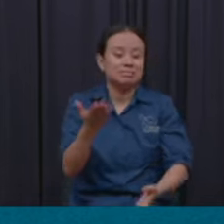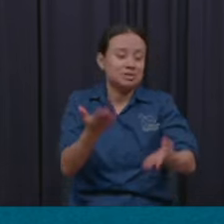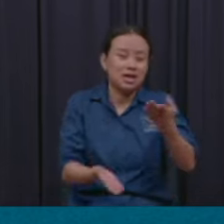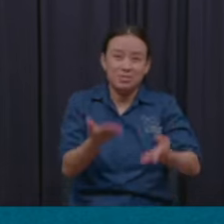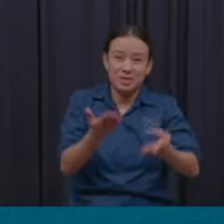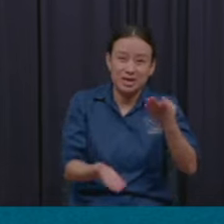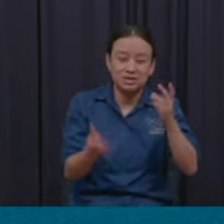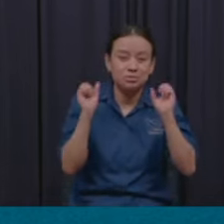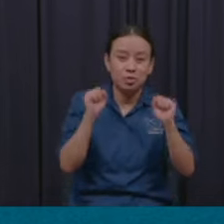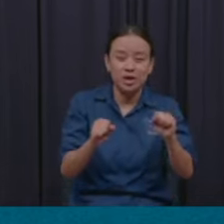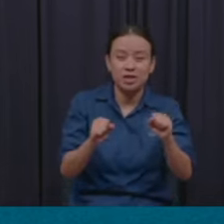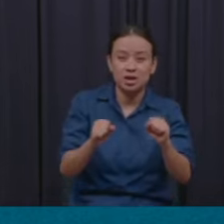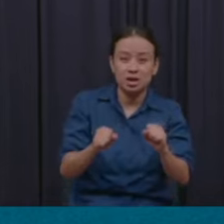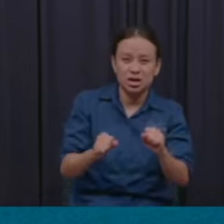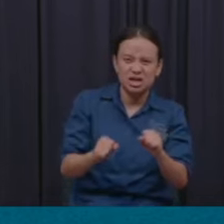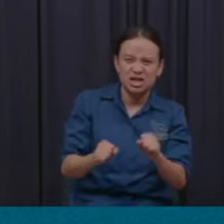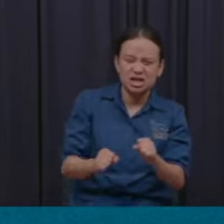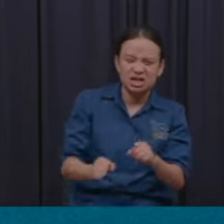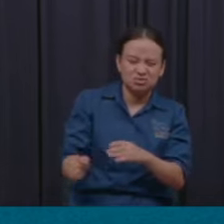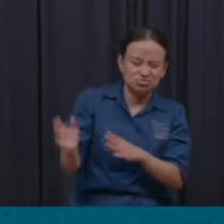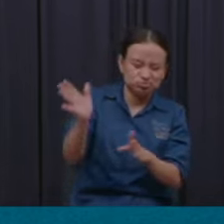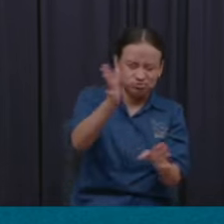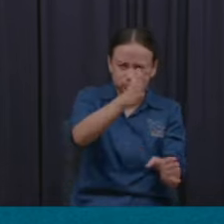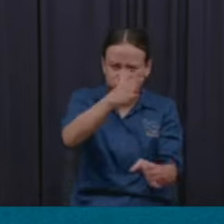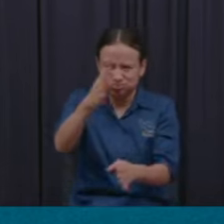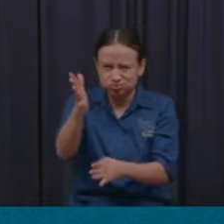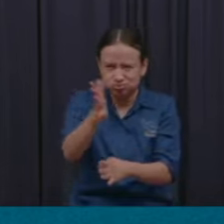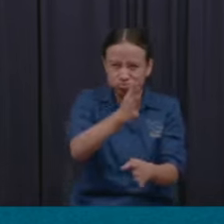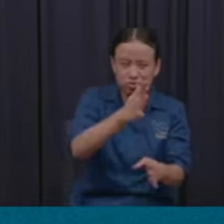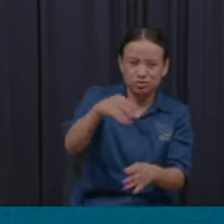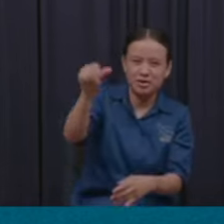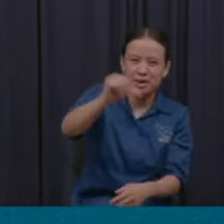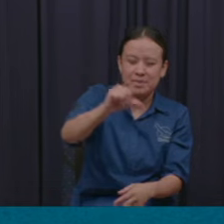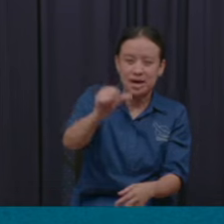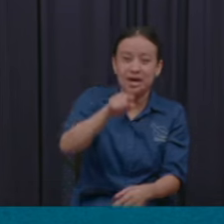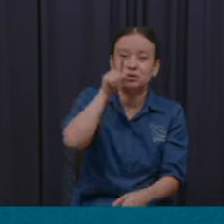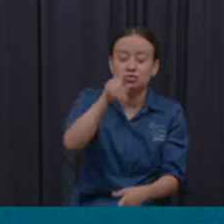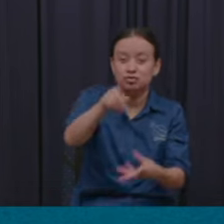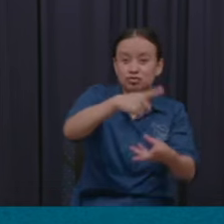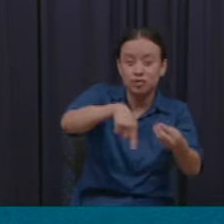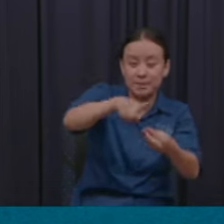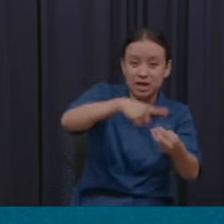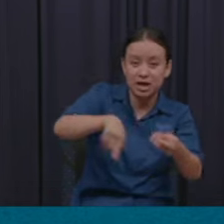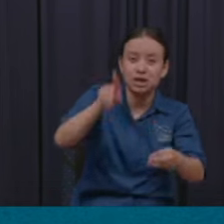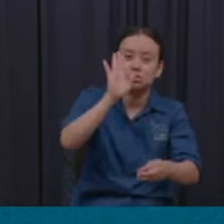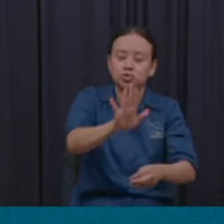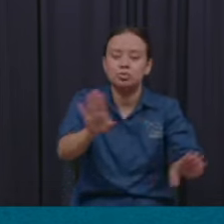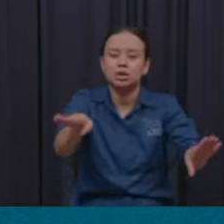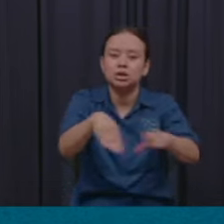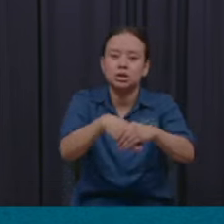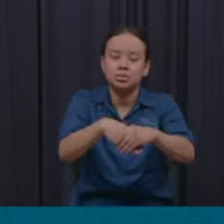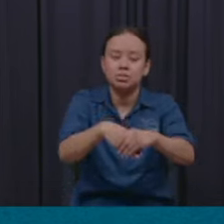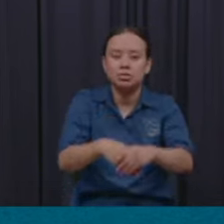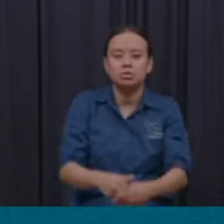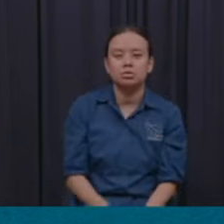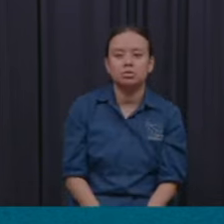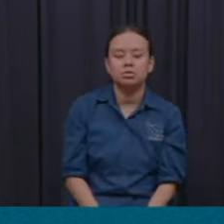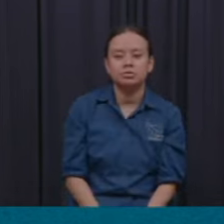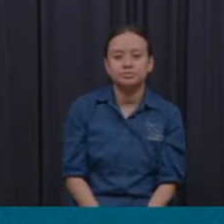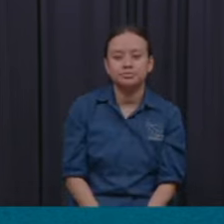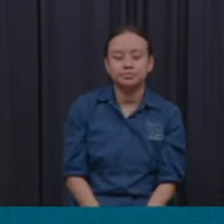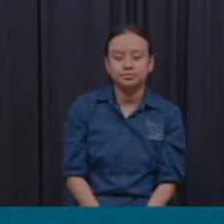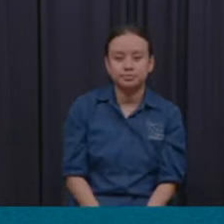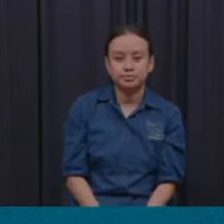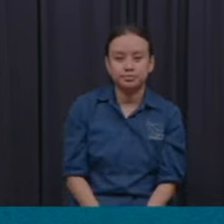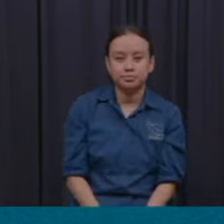atmósfera espiritual, el ambiente espiritual en la familia, en el matrimonio. Entonces, lo siguiente que voy a decir